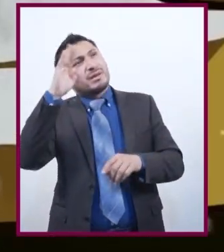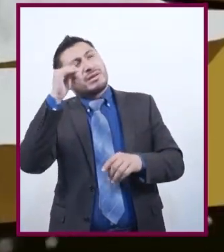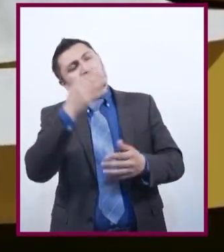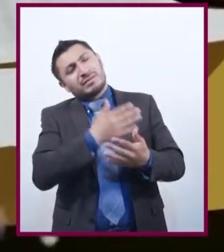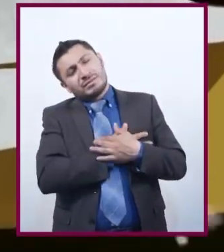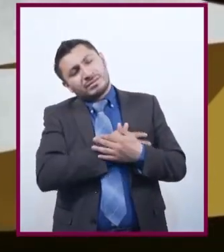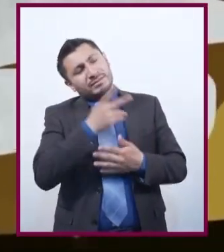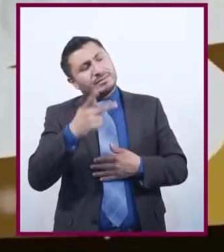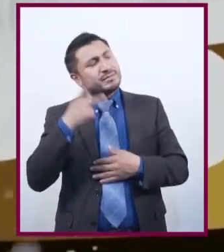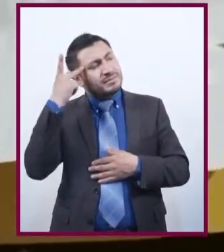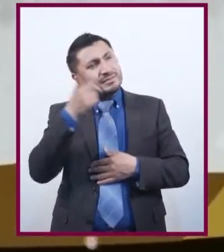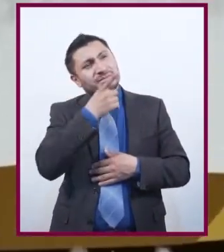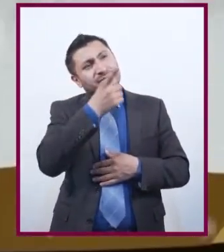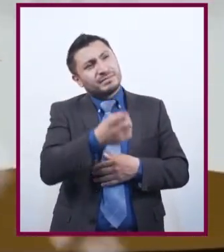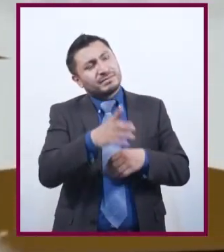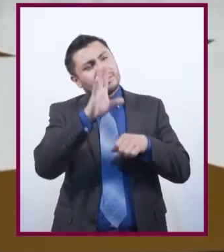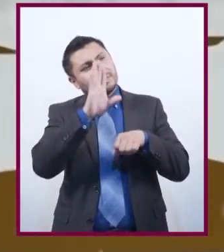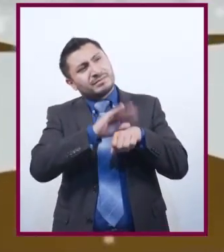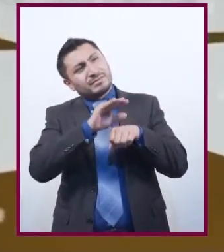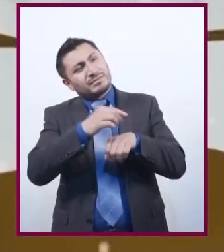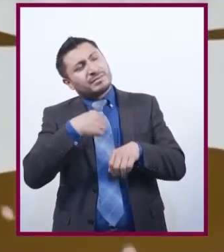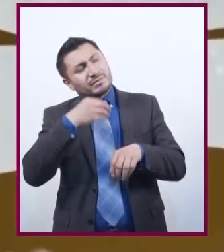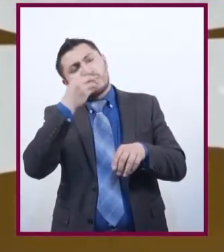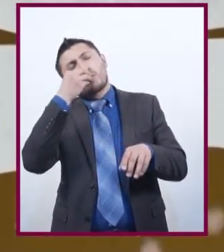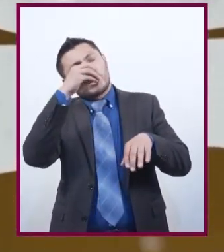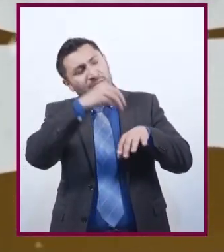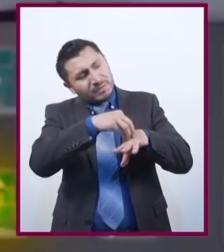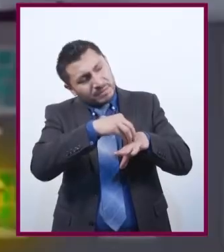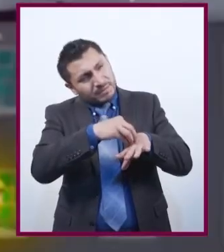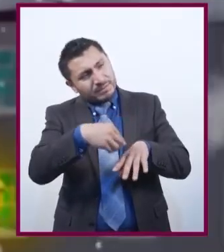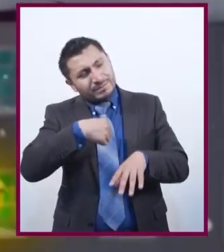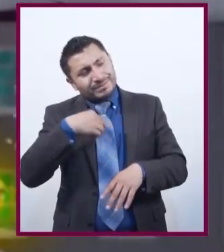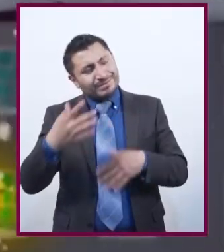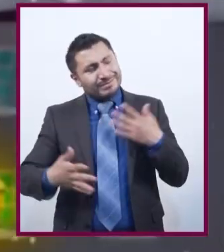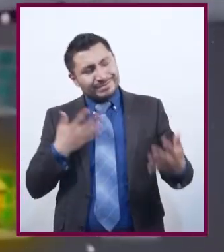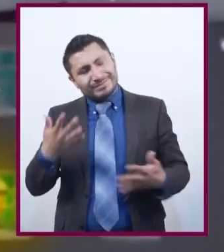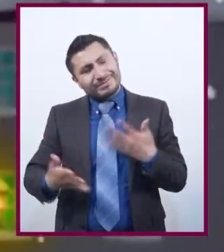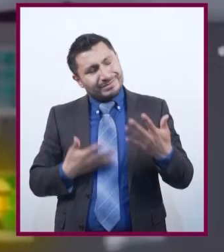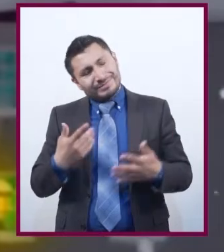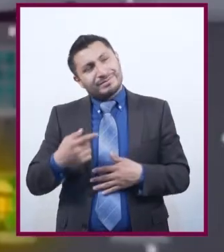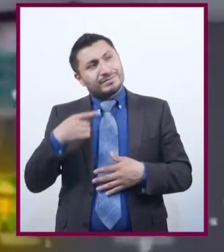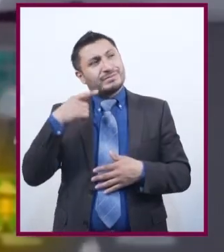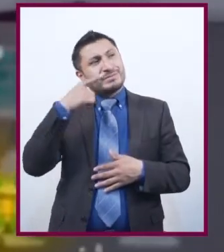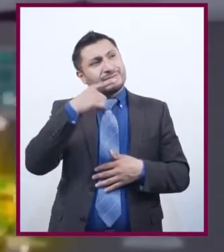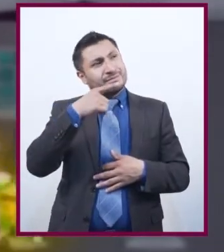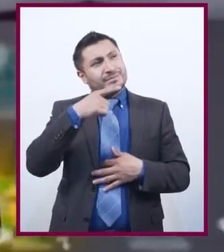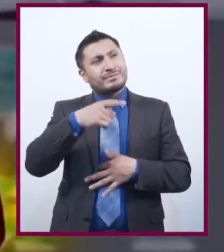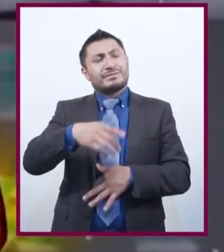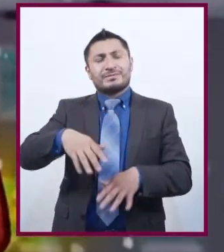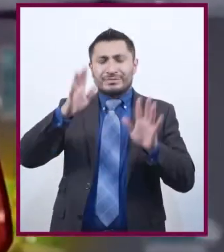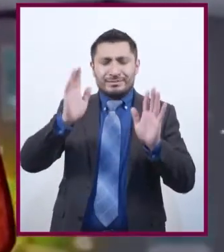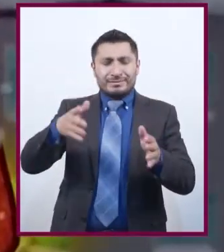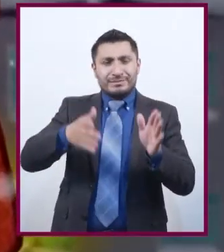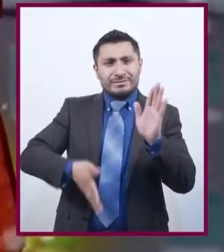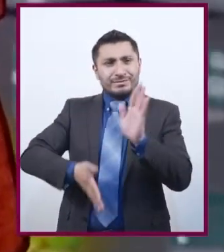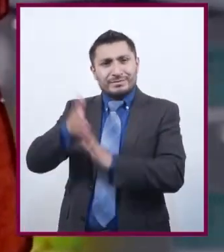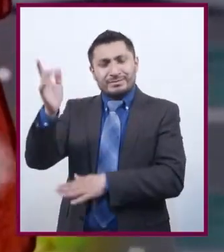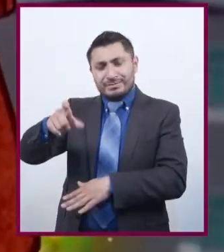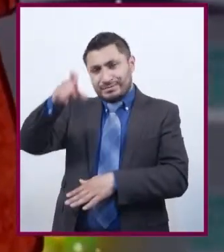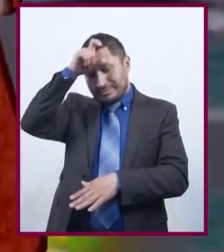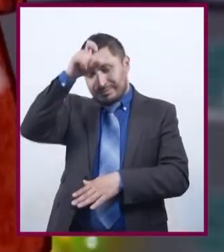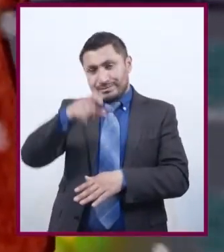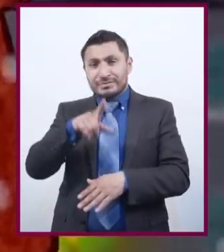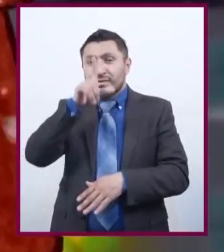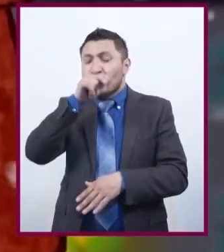Adiós amado príncipe murmuró permitid que os bese la mano me da mucha alegría que partas por fin